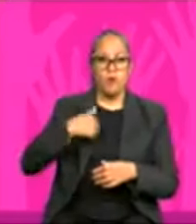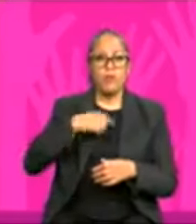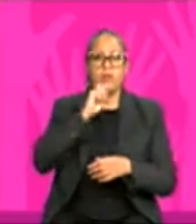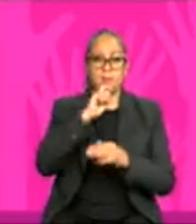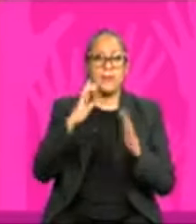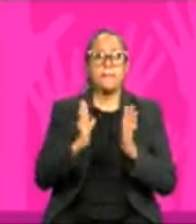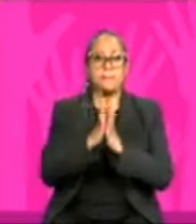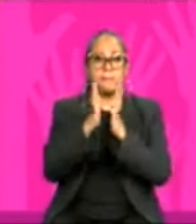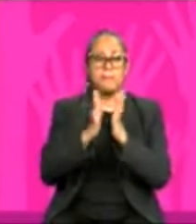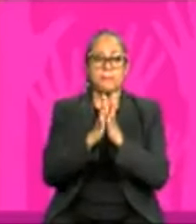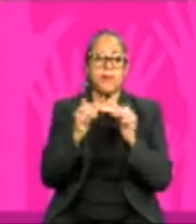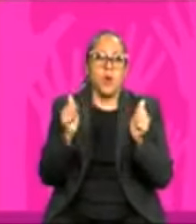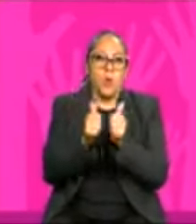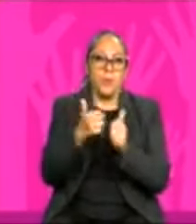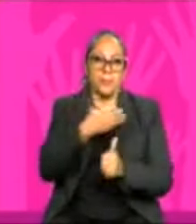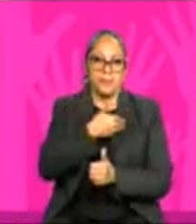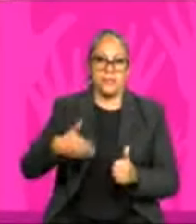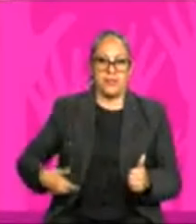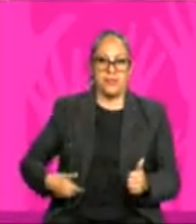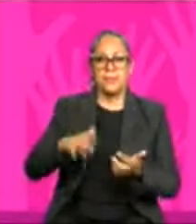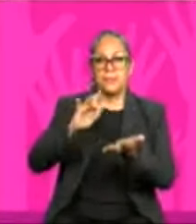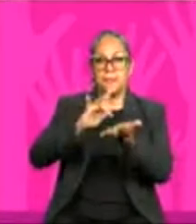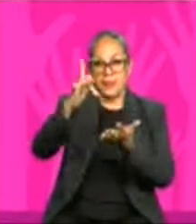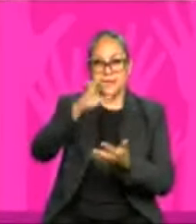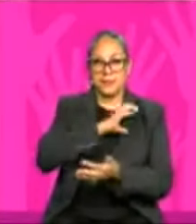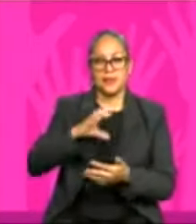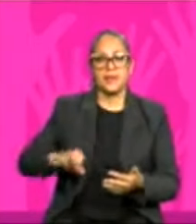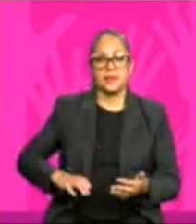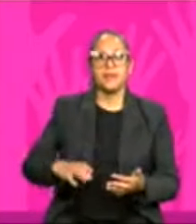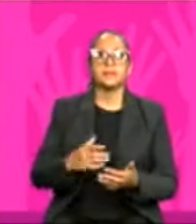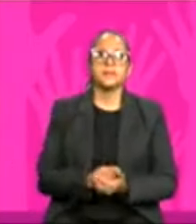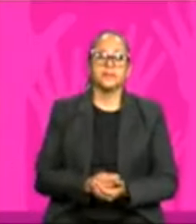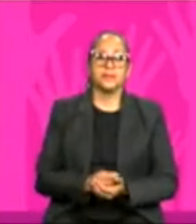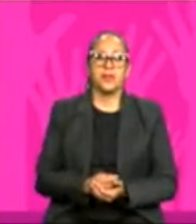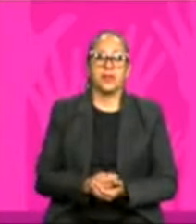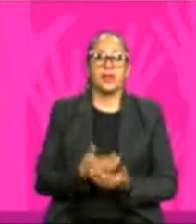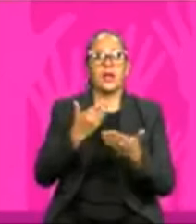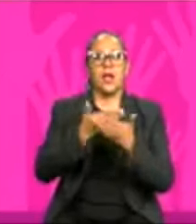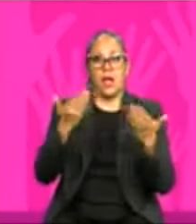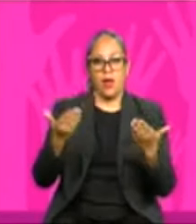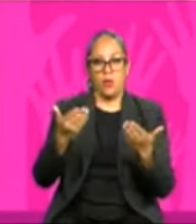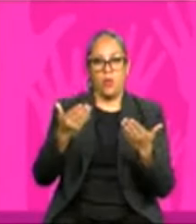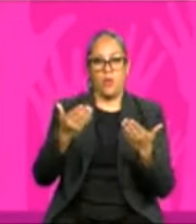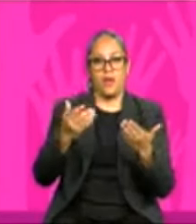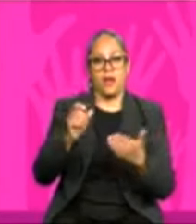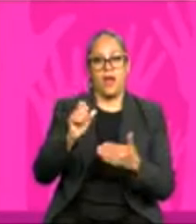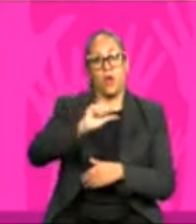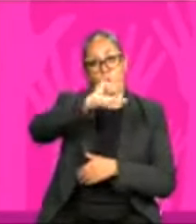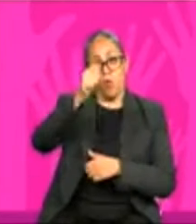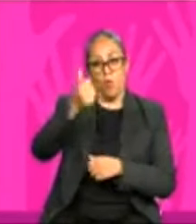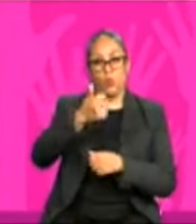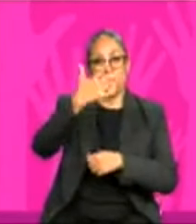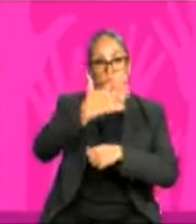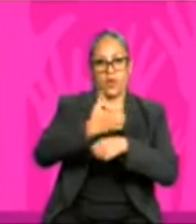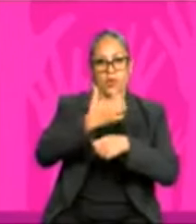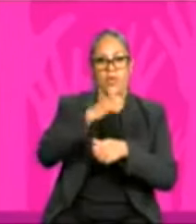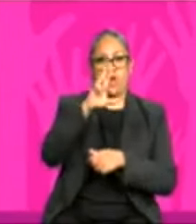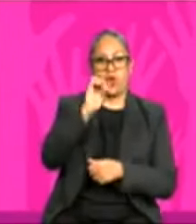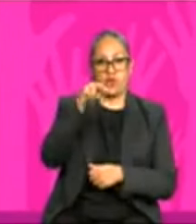el presidente en ese sorteo. Gracias, candidata. Vamos ahora a la siguiente ronda. Es la quinta y el tema